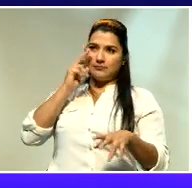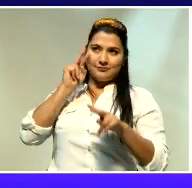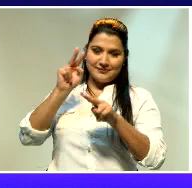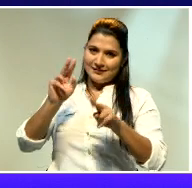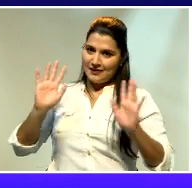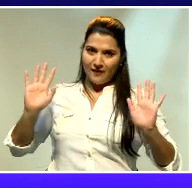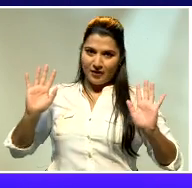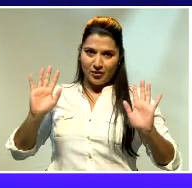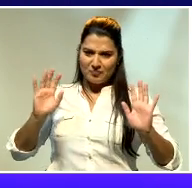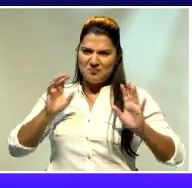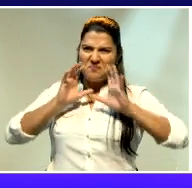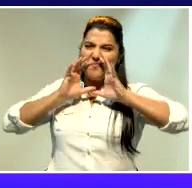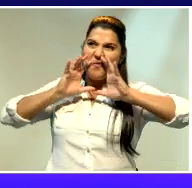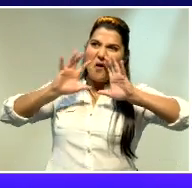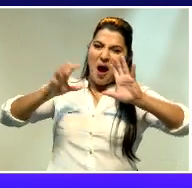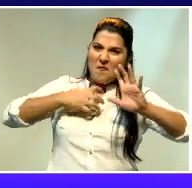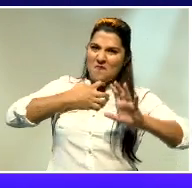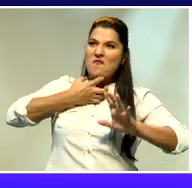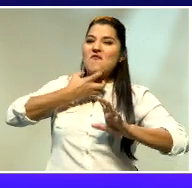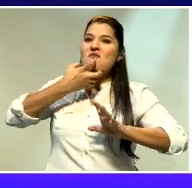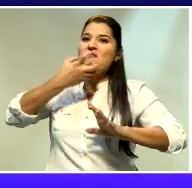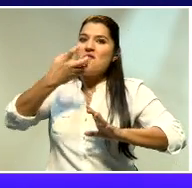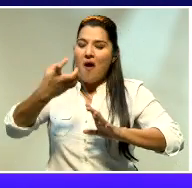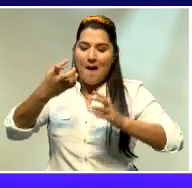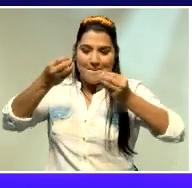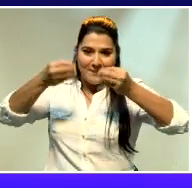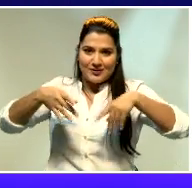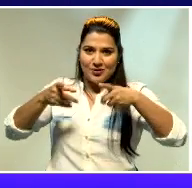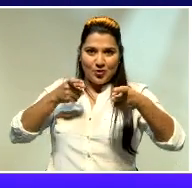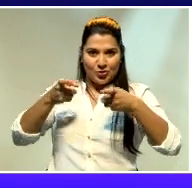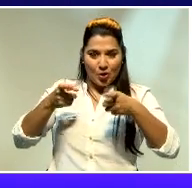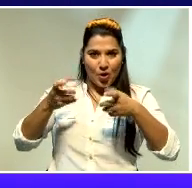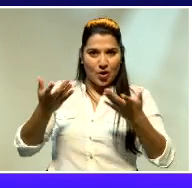visiblemente, gritó fuera de sus casillas.